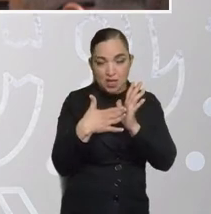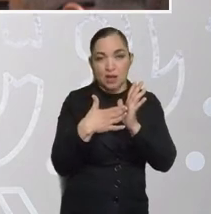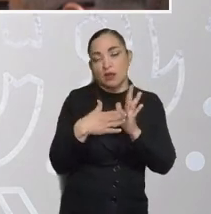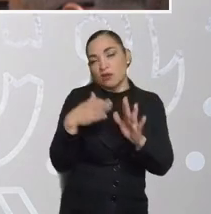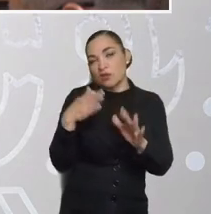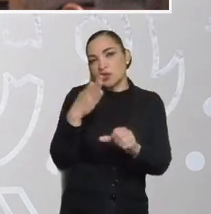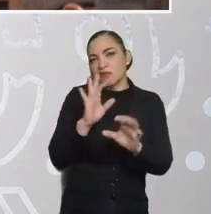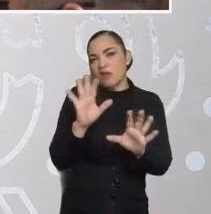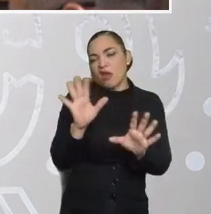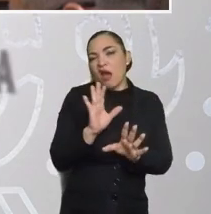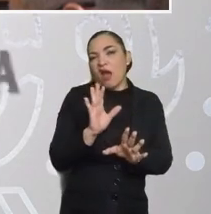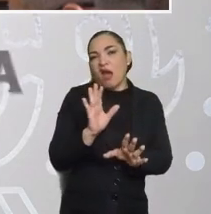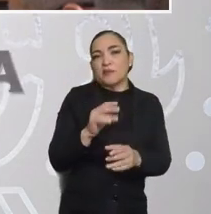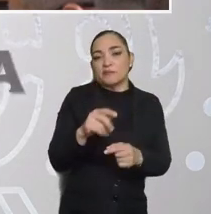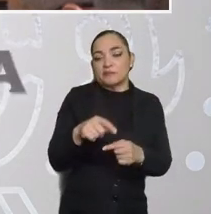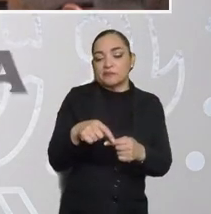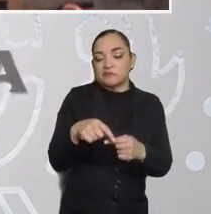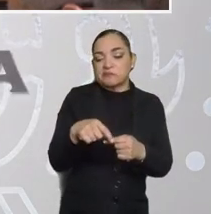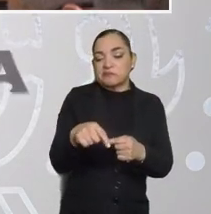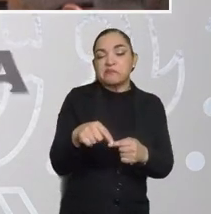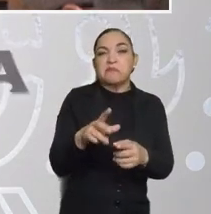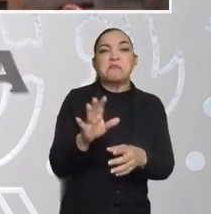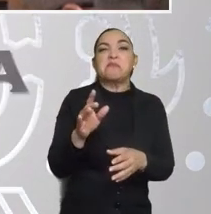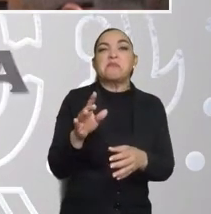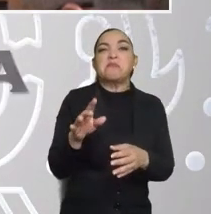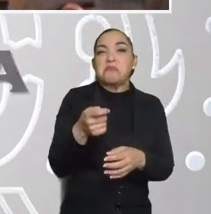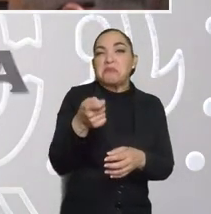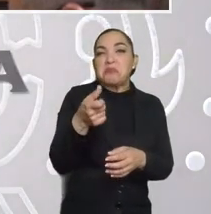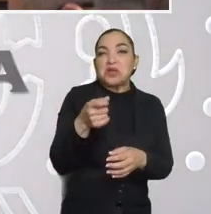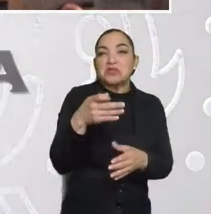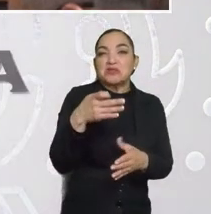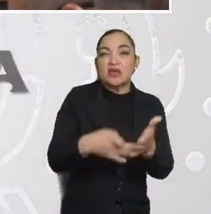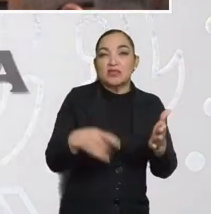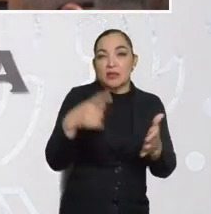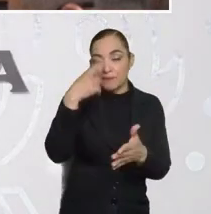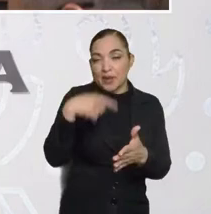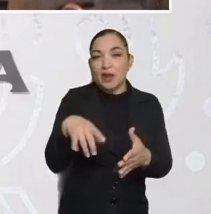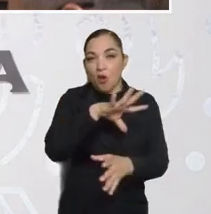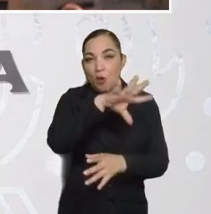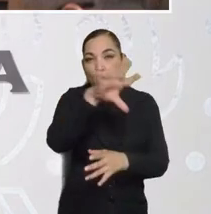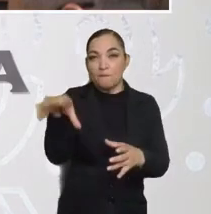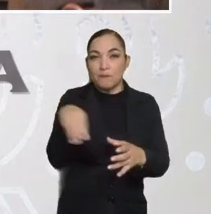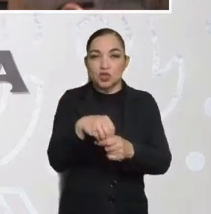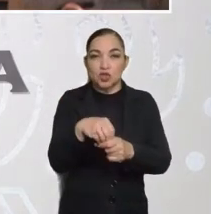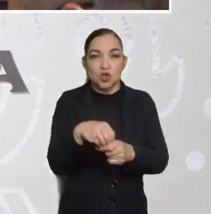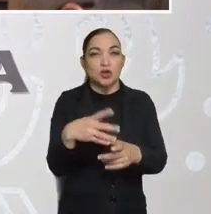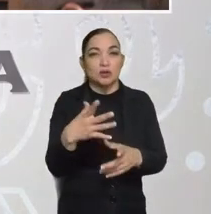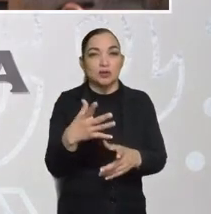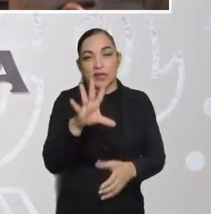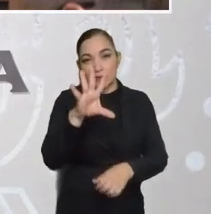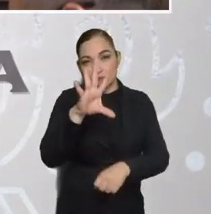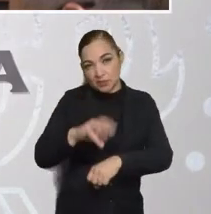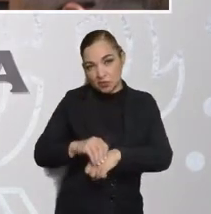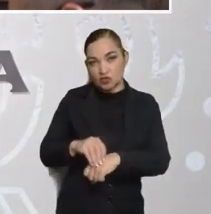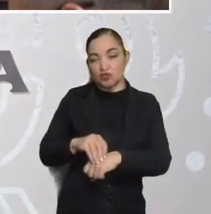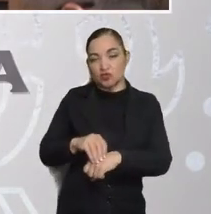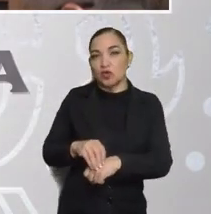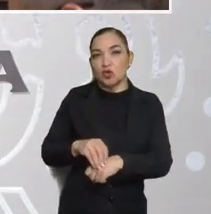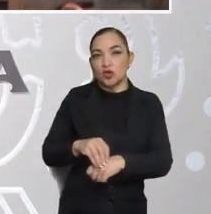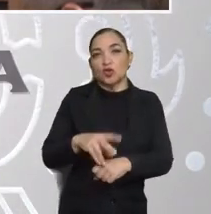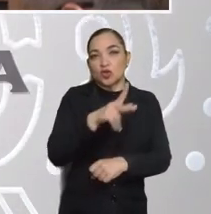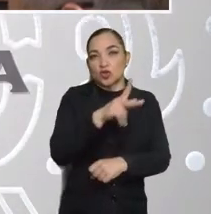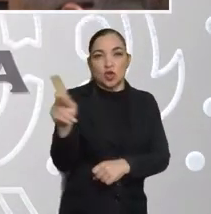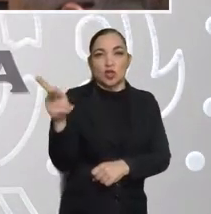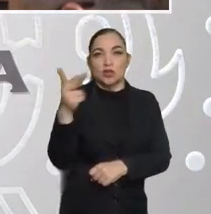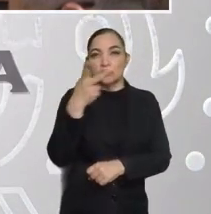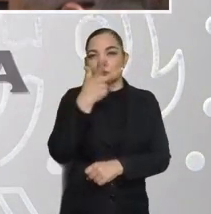permiso único de siembra. Pero vamos a ver de todas maneras. A ver, a todos los que les falte. Hay